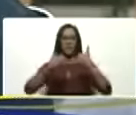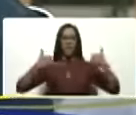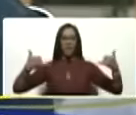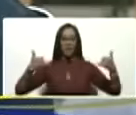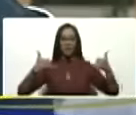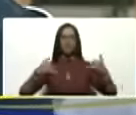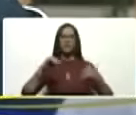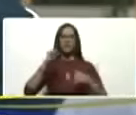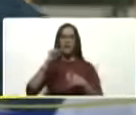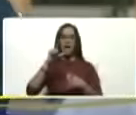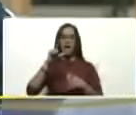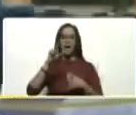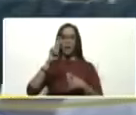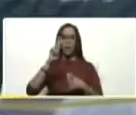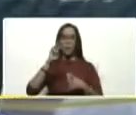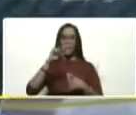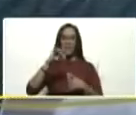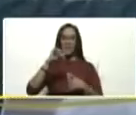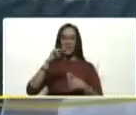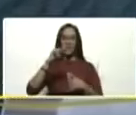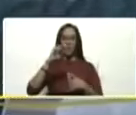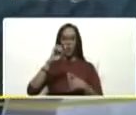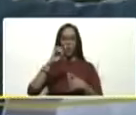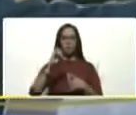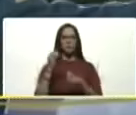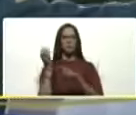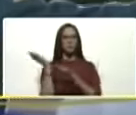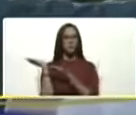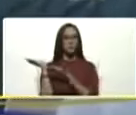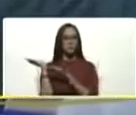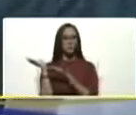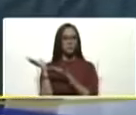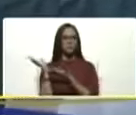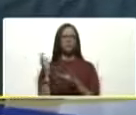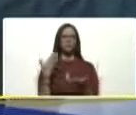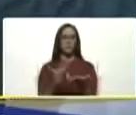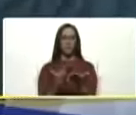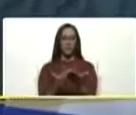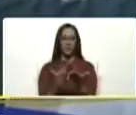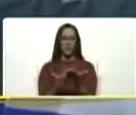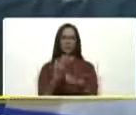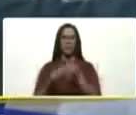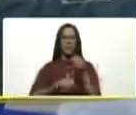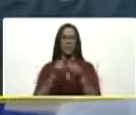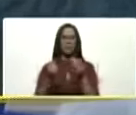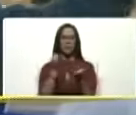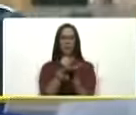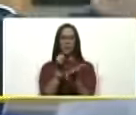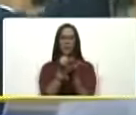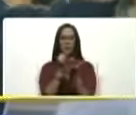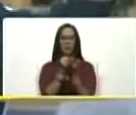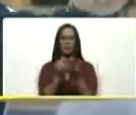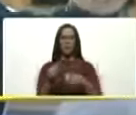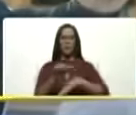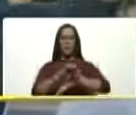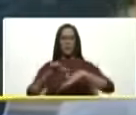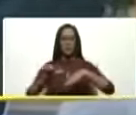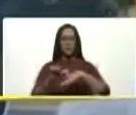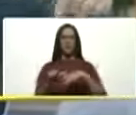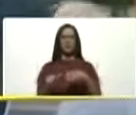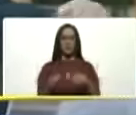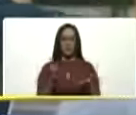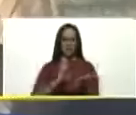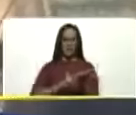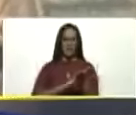aluminio. Presidente, acá puede usted constatar que estamos haciendo las pruebas operacionales y ya es una realidad